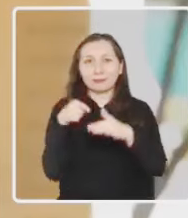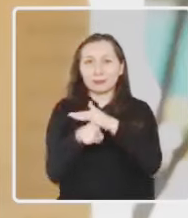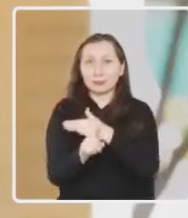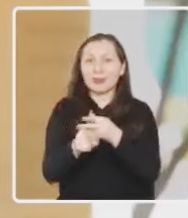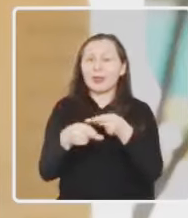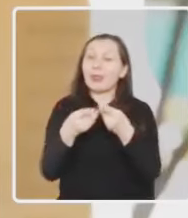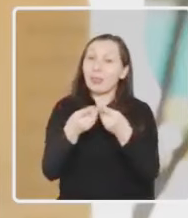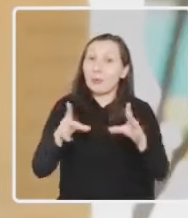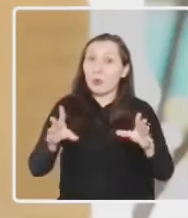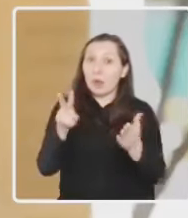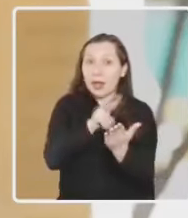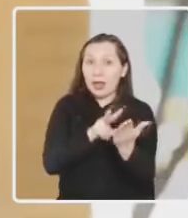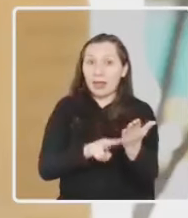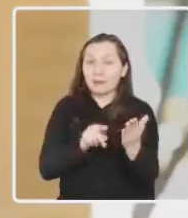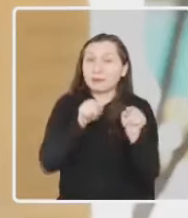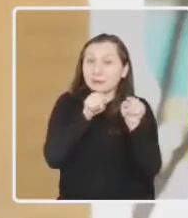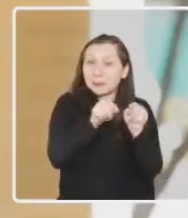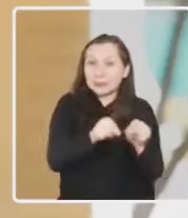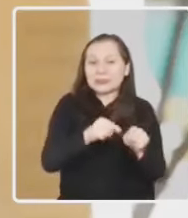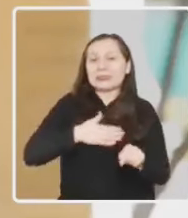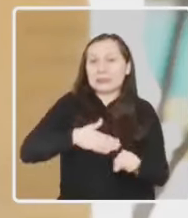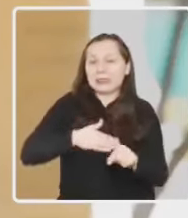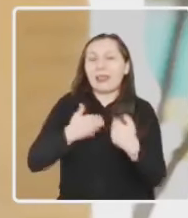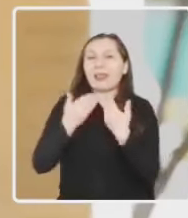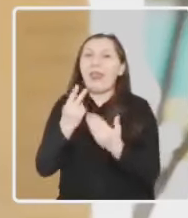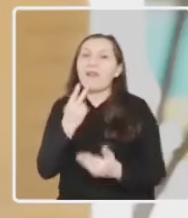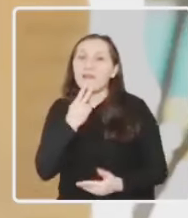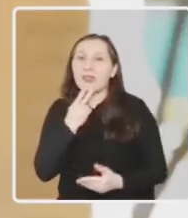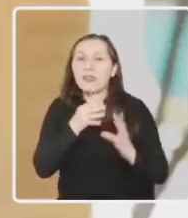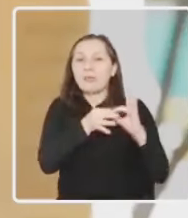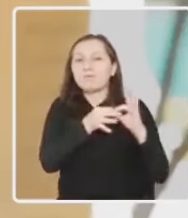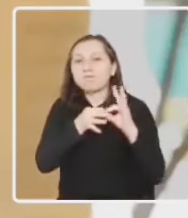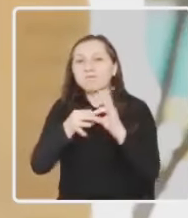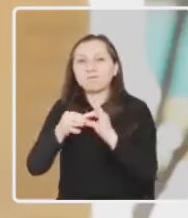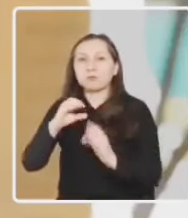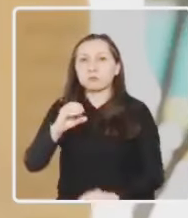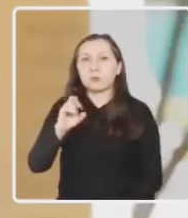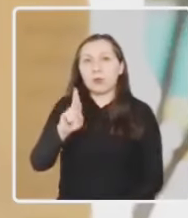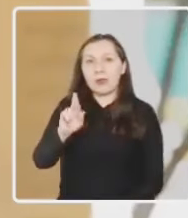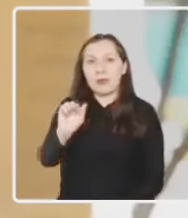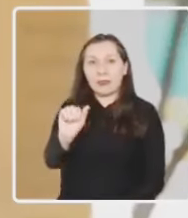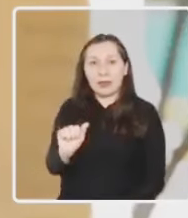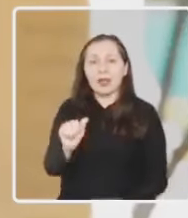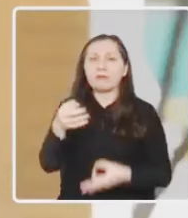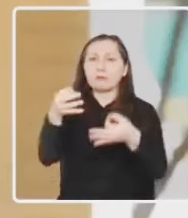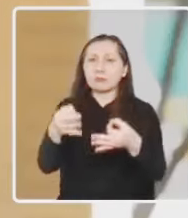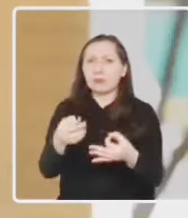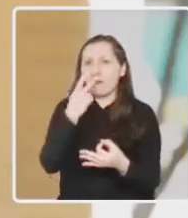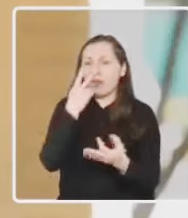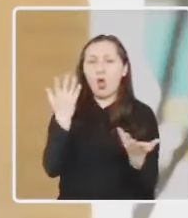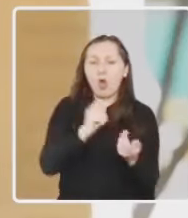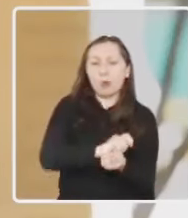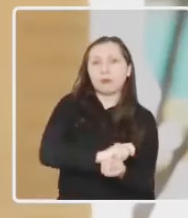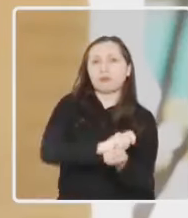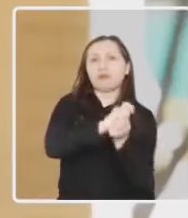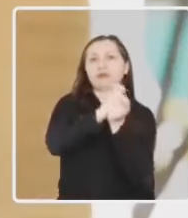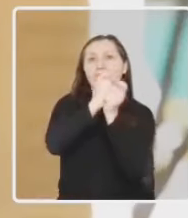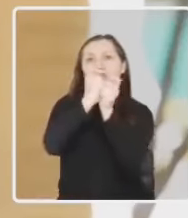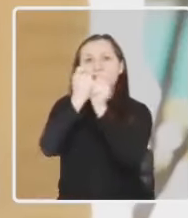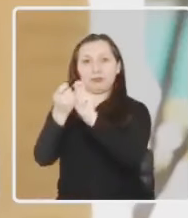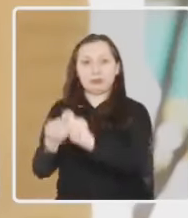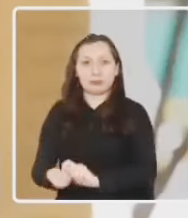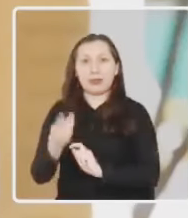Democratizar la lectura es precisamente la idea que da vida y sentido al CRA y se materializa en cómo ha evolucionado